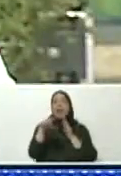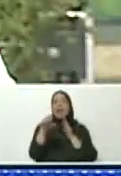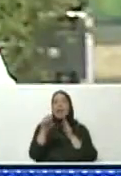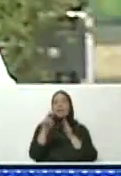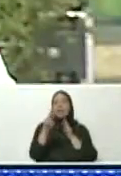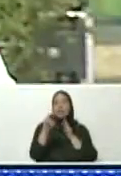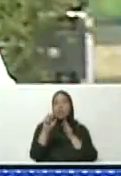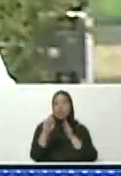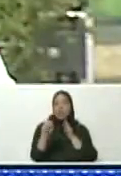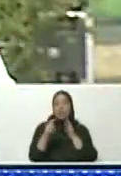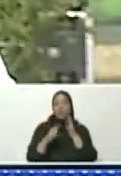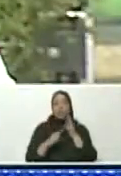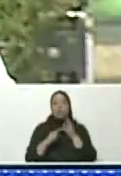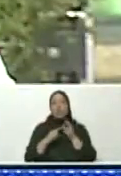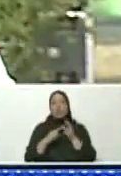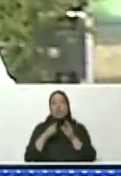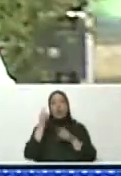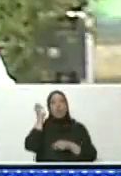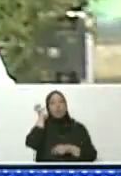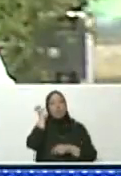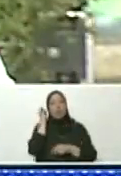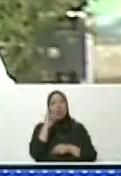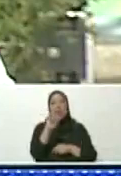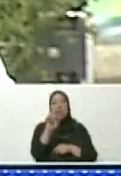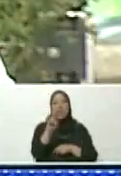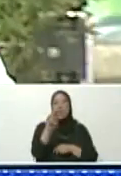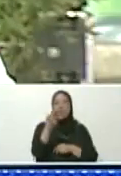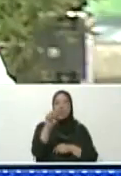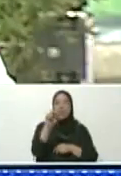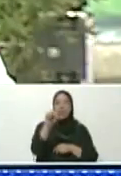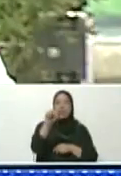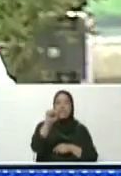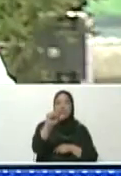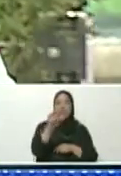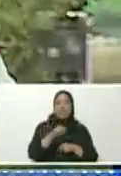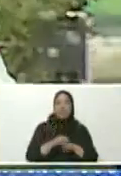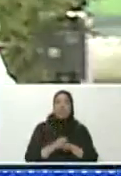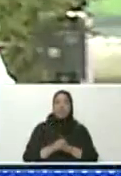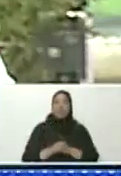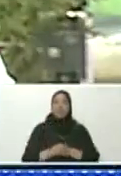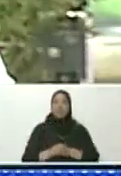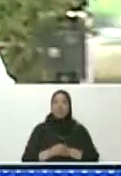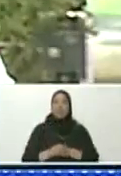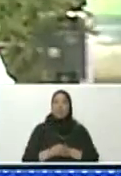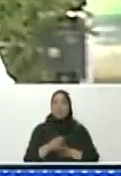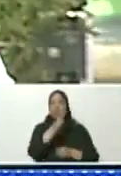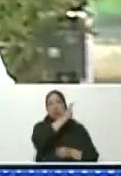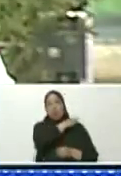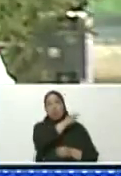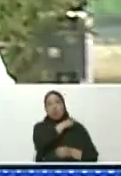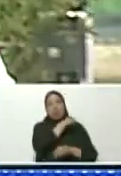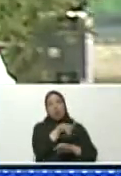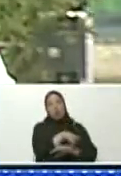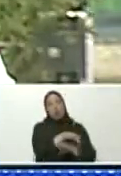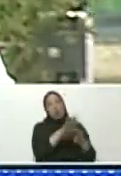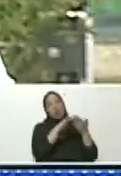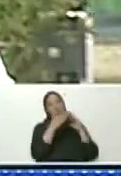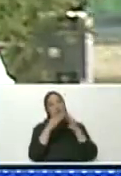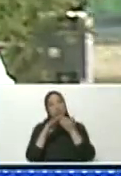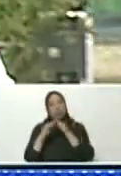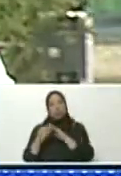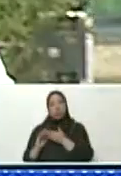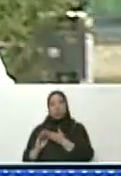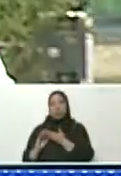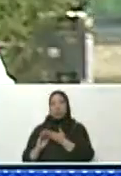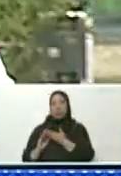Blanco. Irene Aguirre, de Santísima Trinidad. Estos son los jefes y jefas de comunidad.